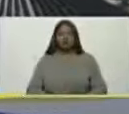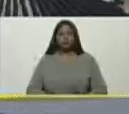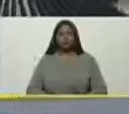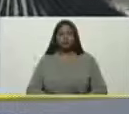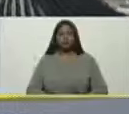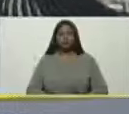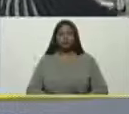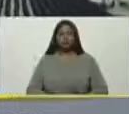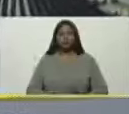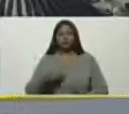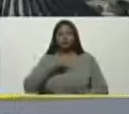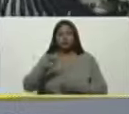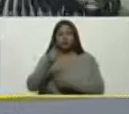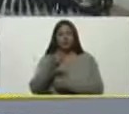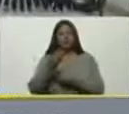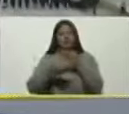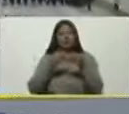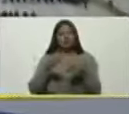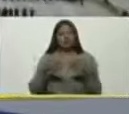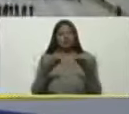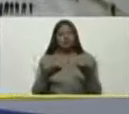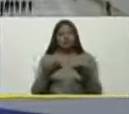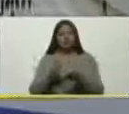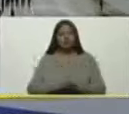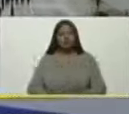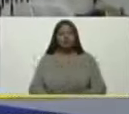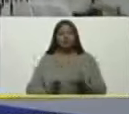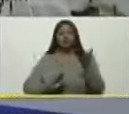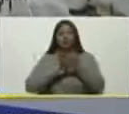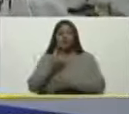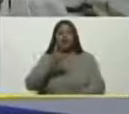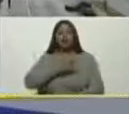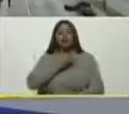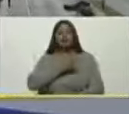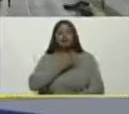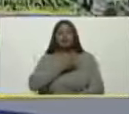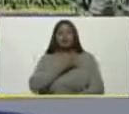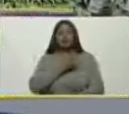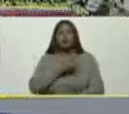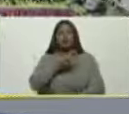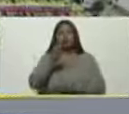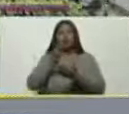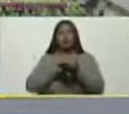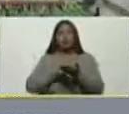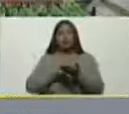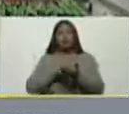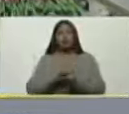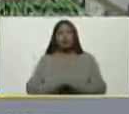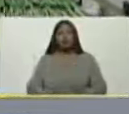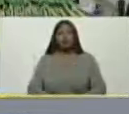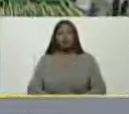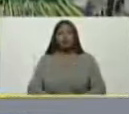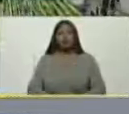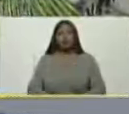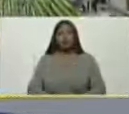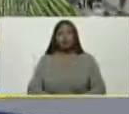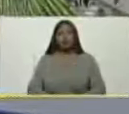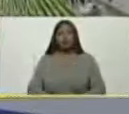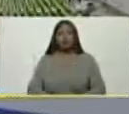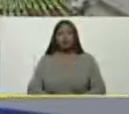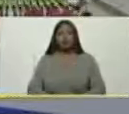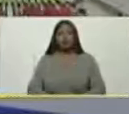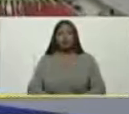Y lo primero que hizo fue fundar la Universidad Nacional de la